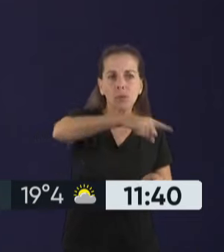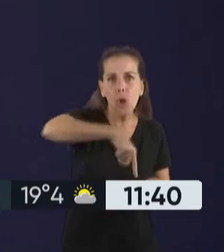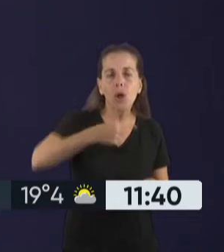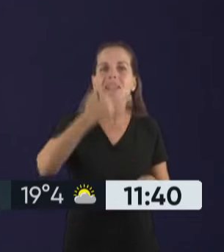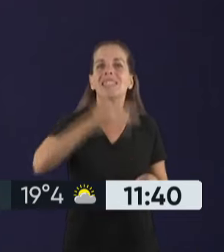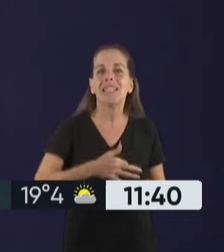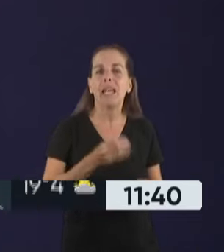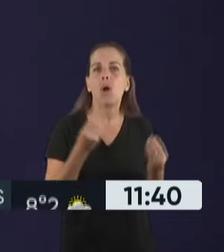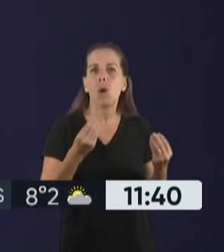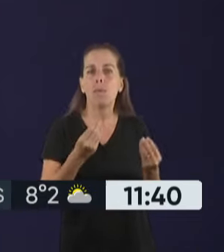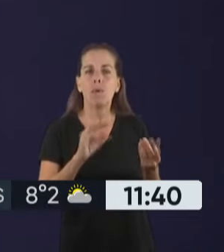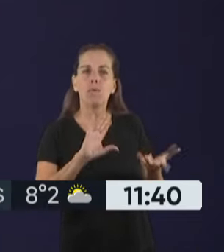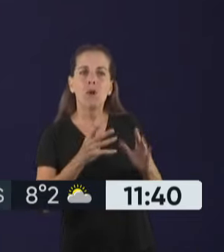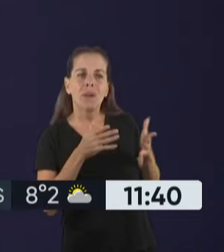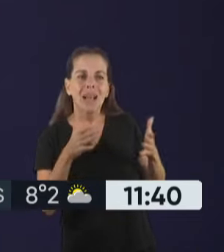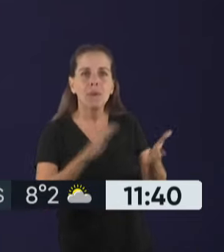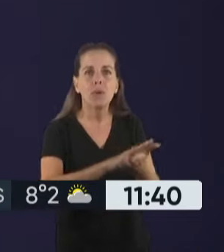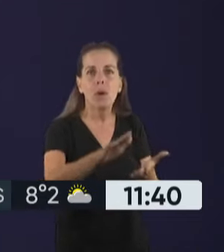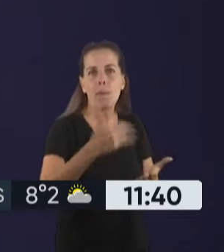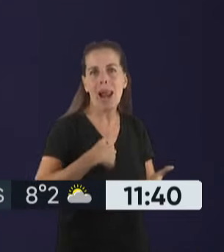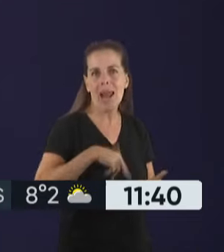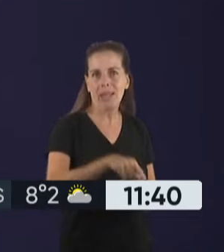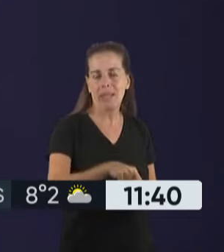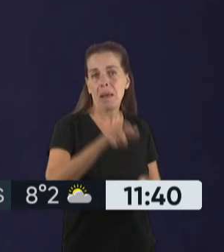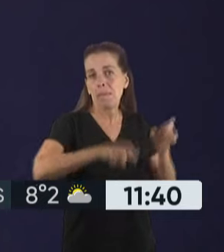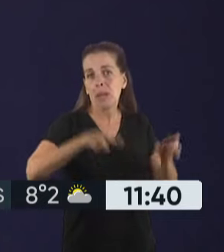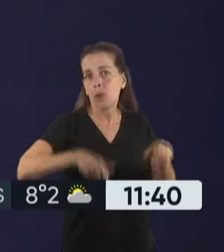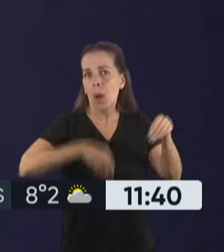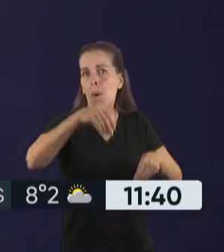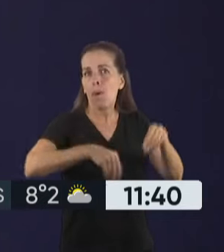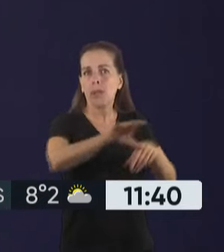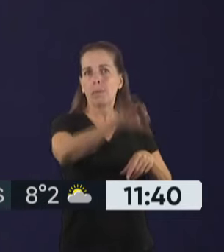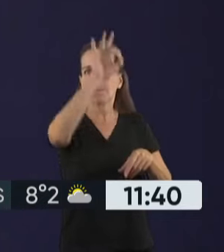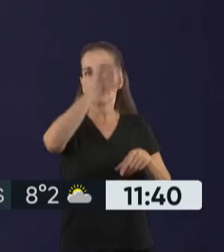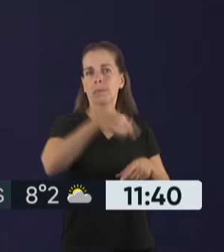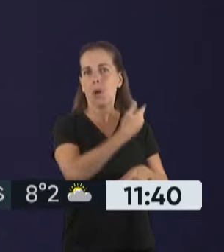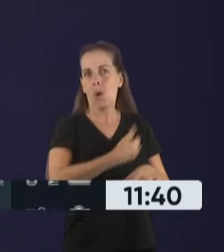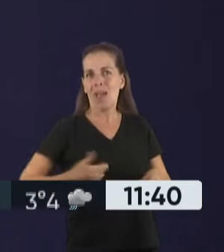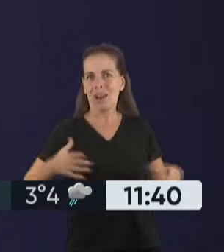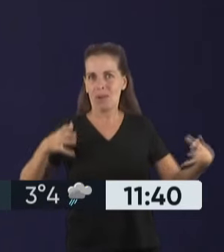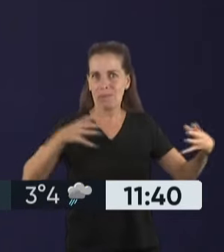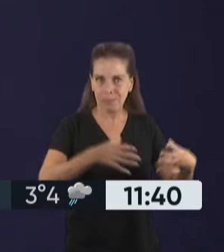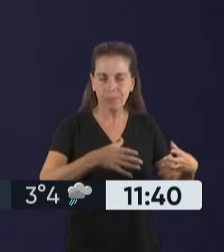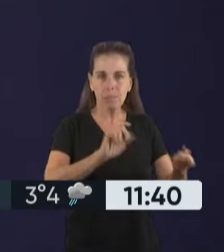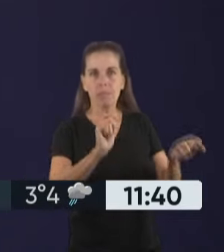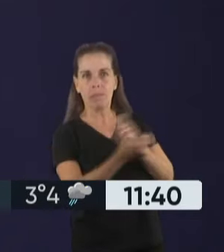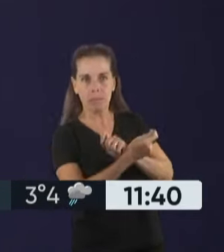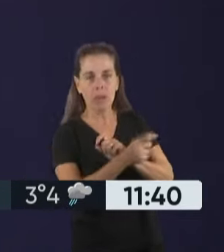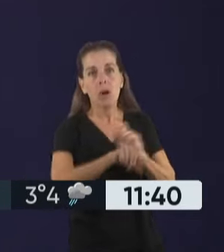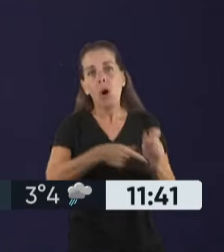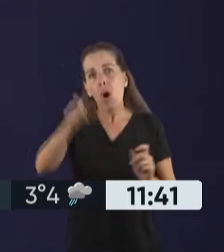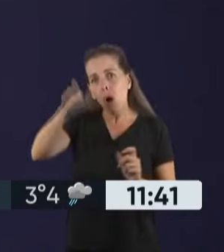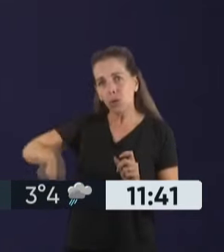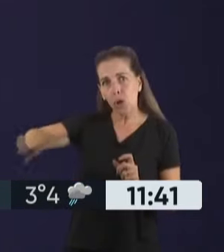la Argentina votaron de una manera y los que están frenados en una Argentina que ya nadie quiere